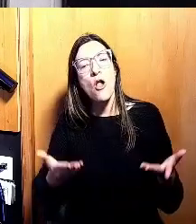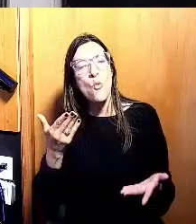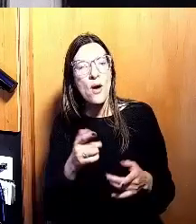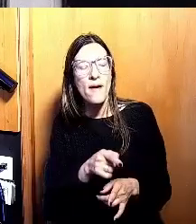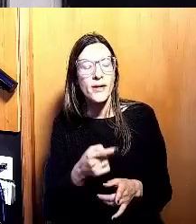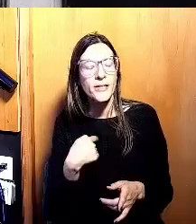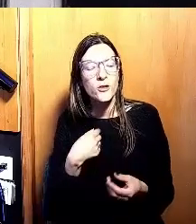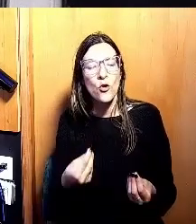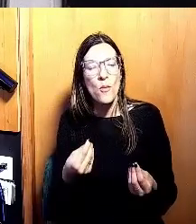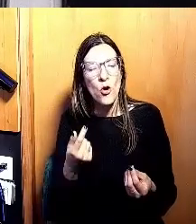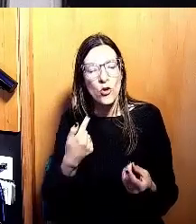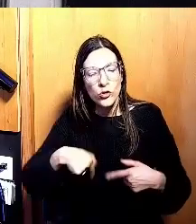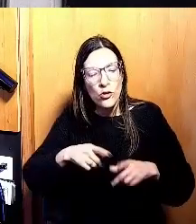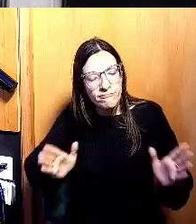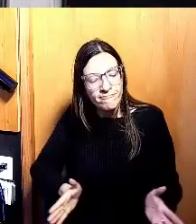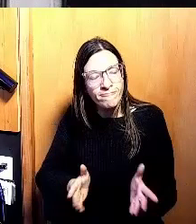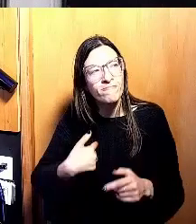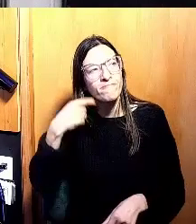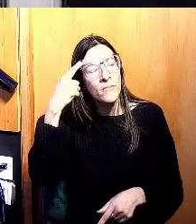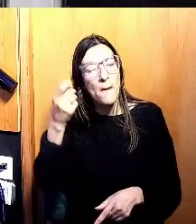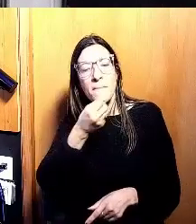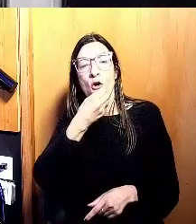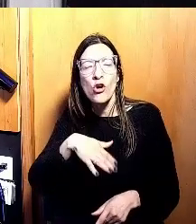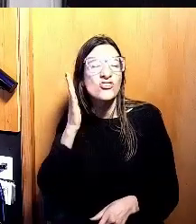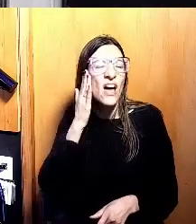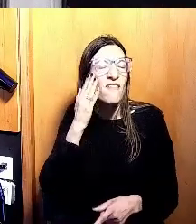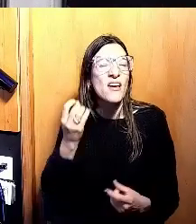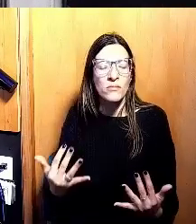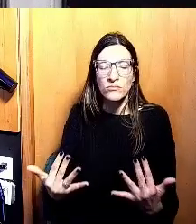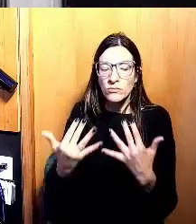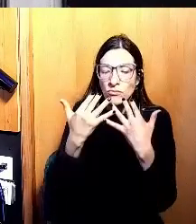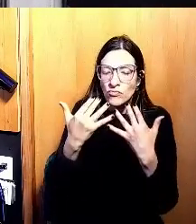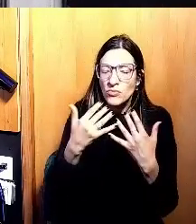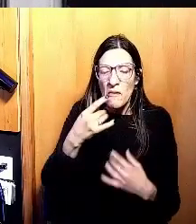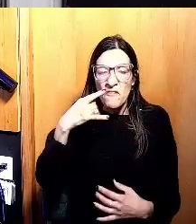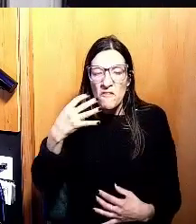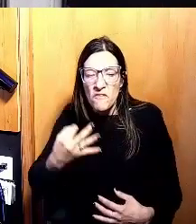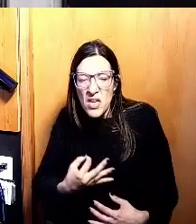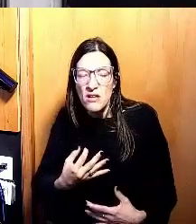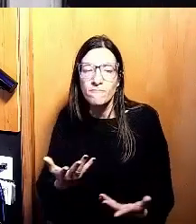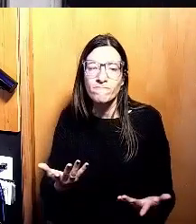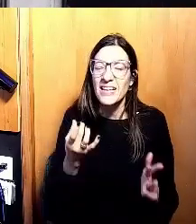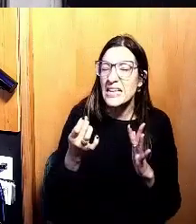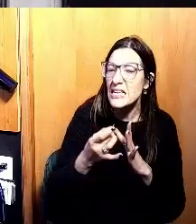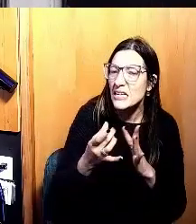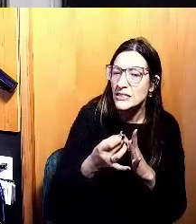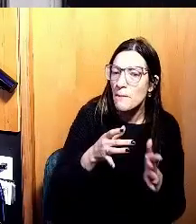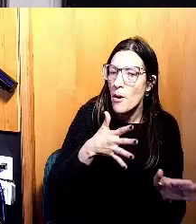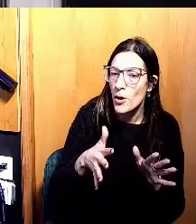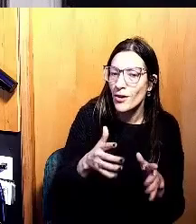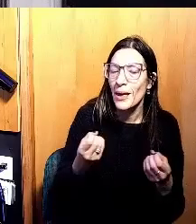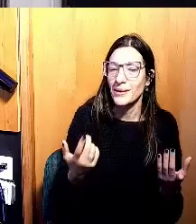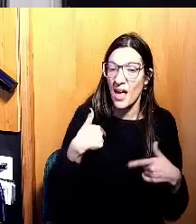es ver cómo podemos mejorar el conocimiento de la calidad de aire, porque tenemos